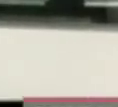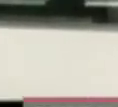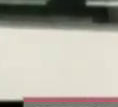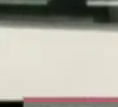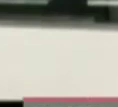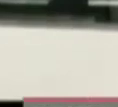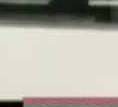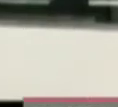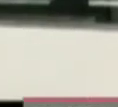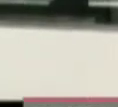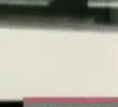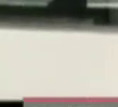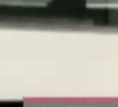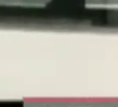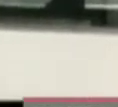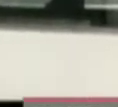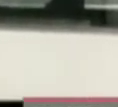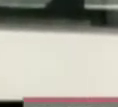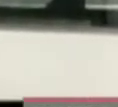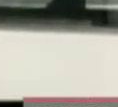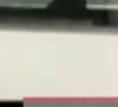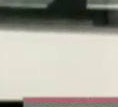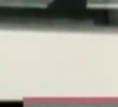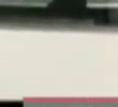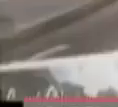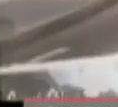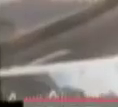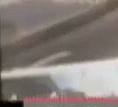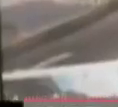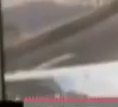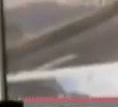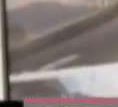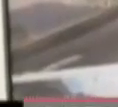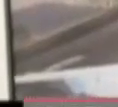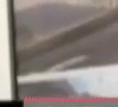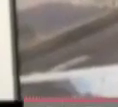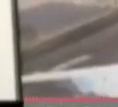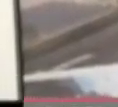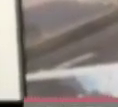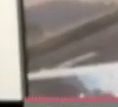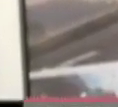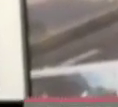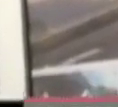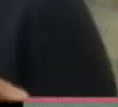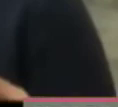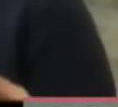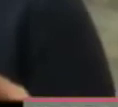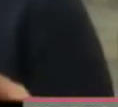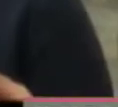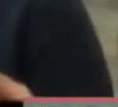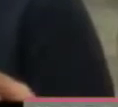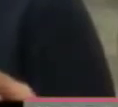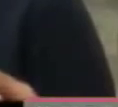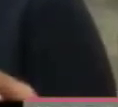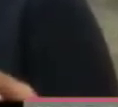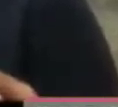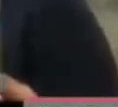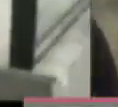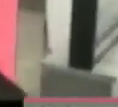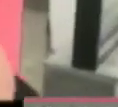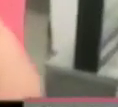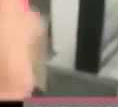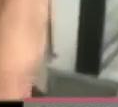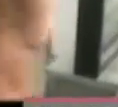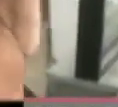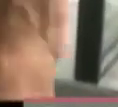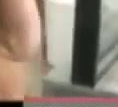interurbanos tenemos de aquí. Aquí de La Guaira nos podemos conectar con todo el oriente, el occidente y el centro del país en estas instalaciones. ¿Qué le